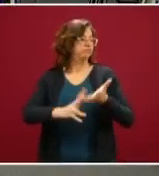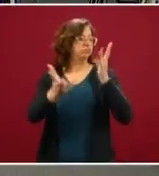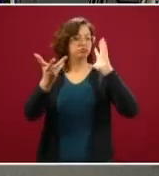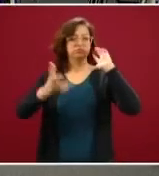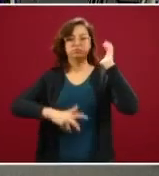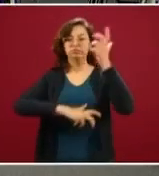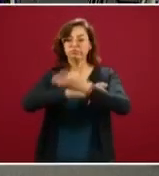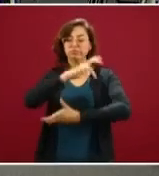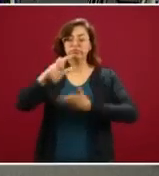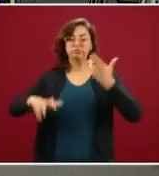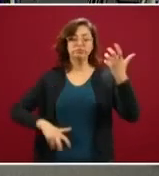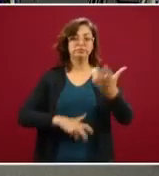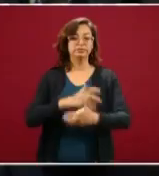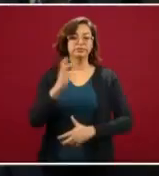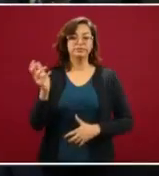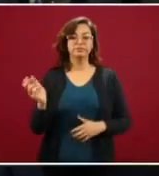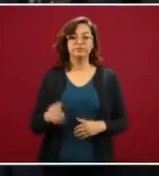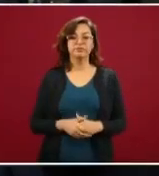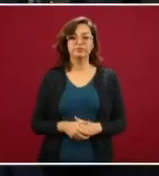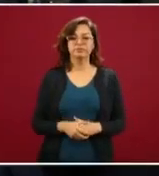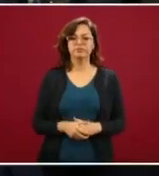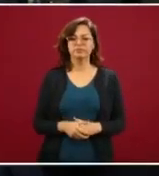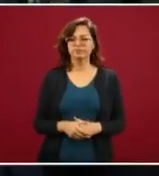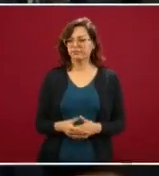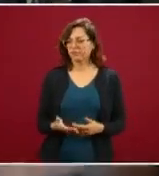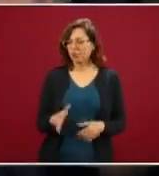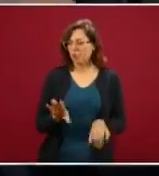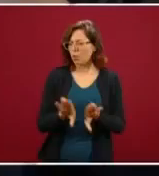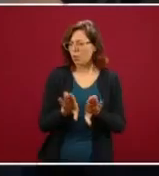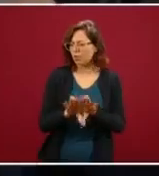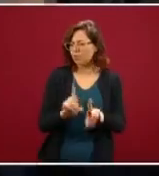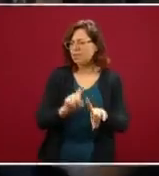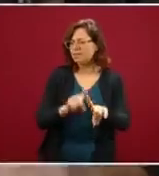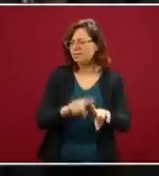de dónde sale eso.